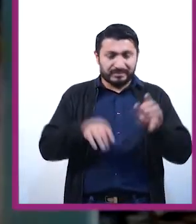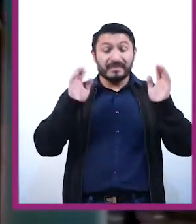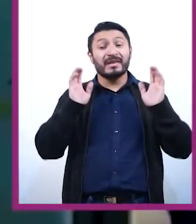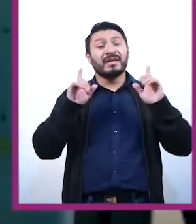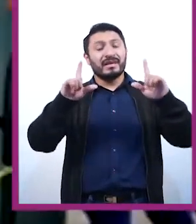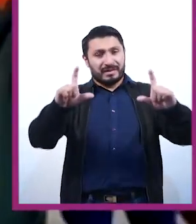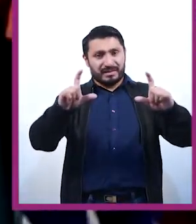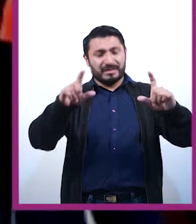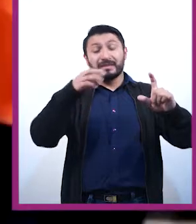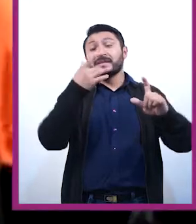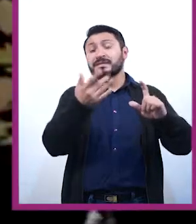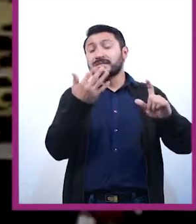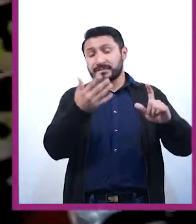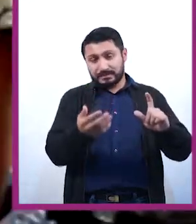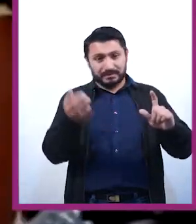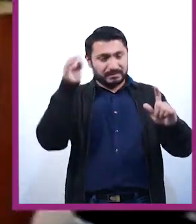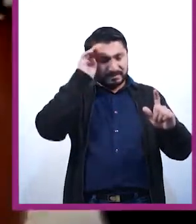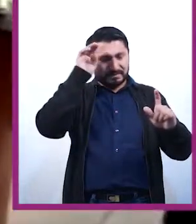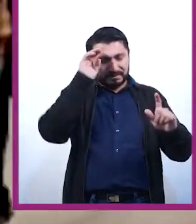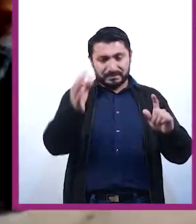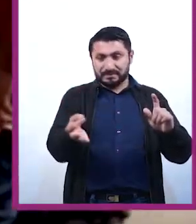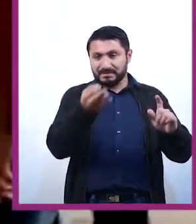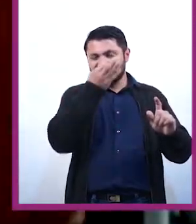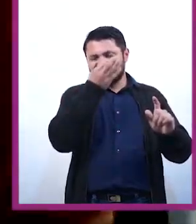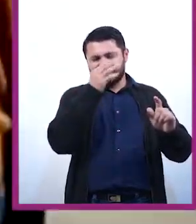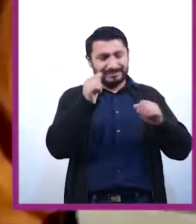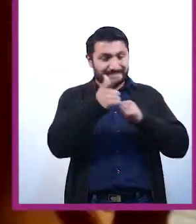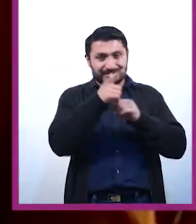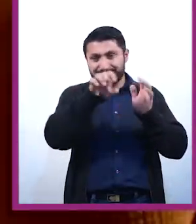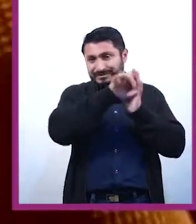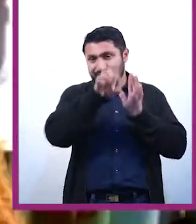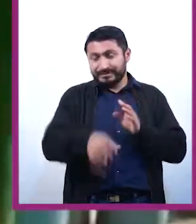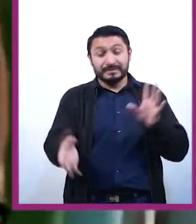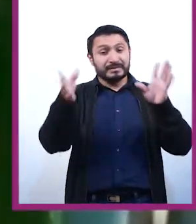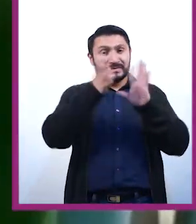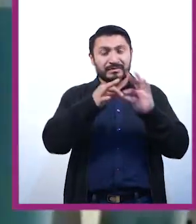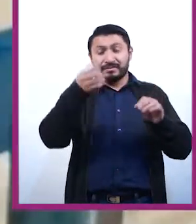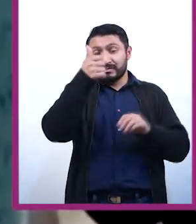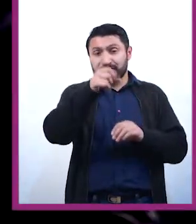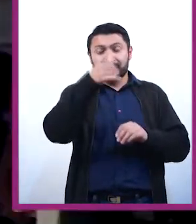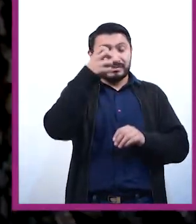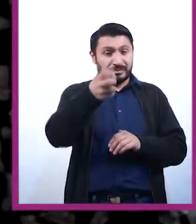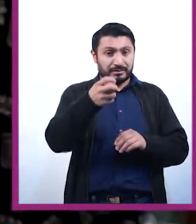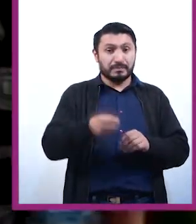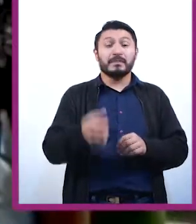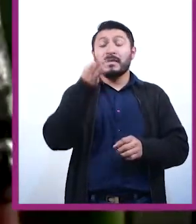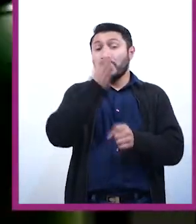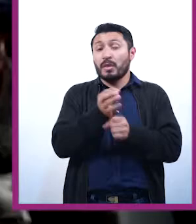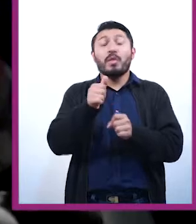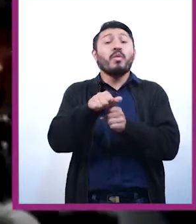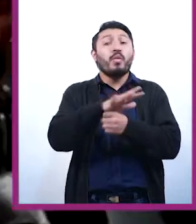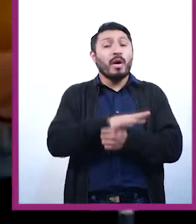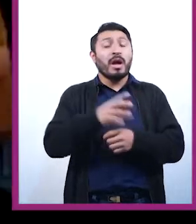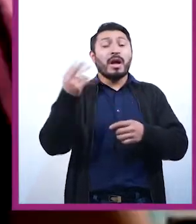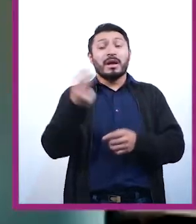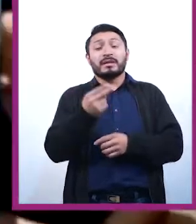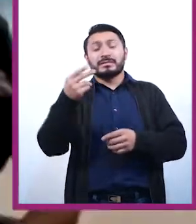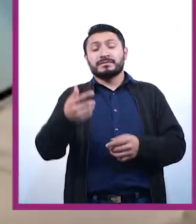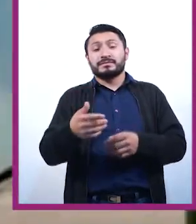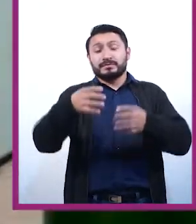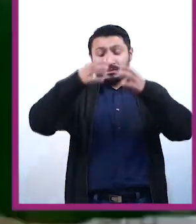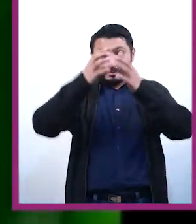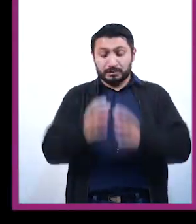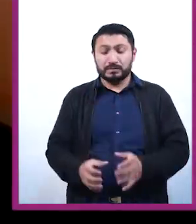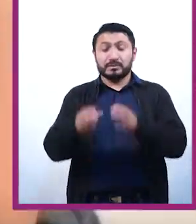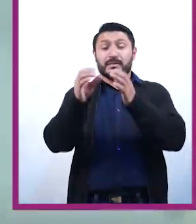un paréntesis y pensemos en un caso más cercano para explicar esto. Debido a la pandemia de COVID, la demanda de tanques